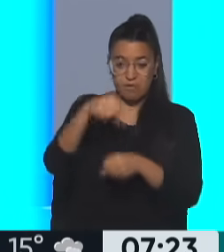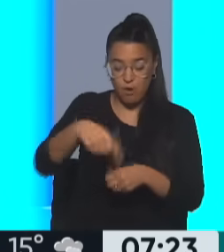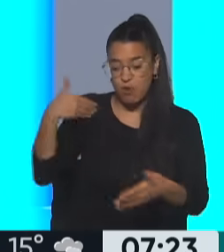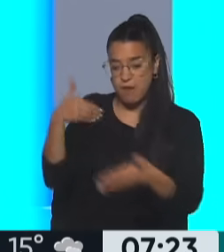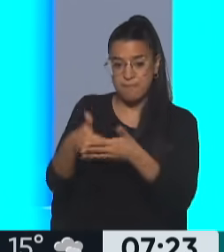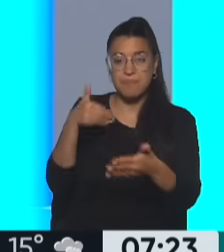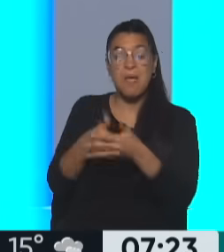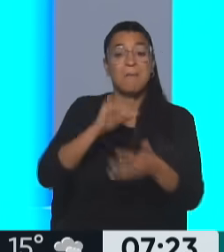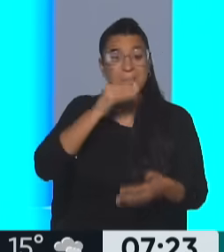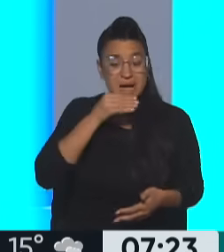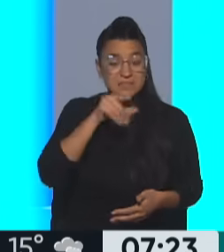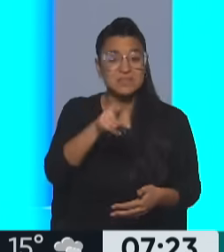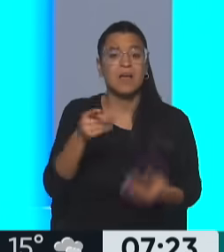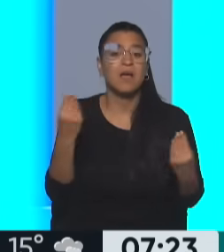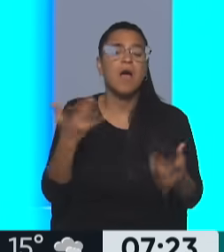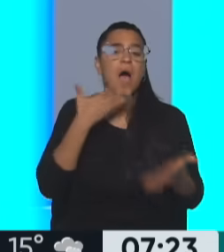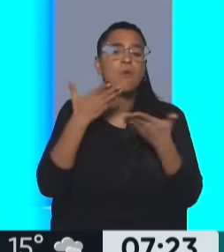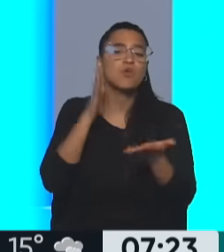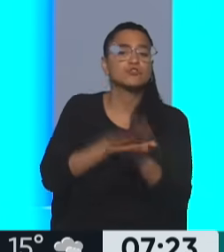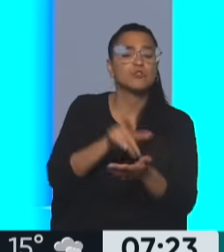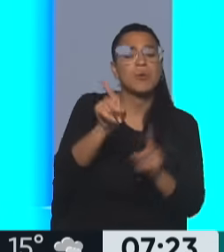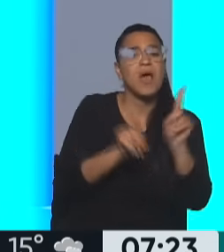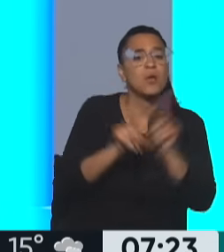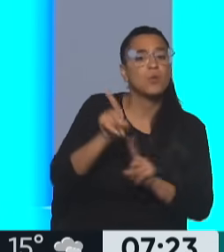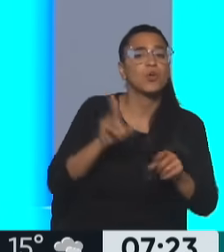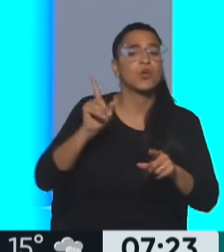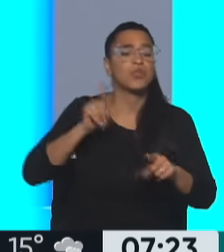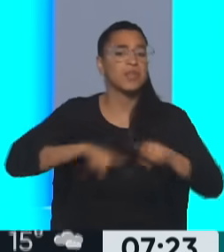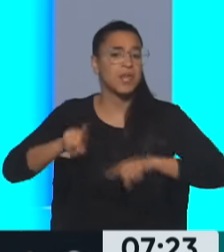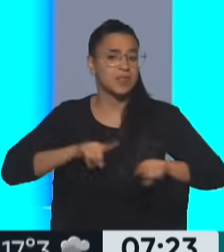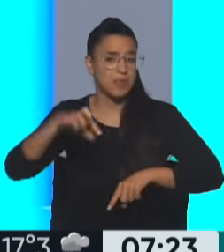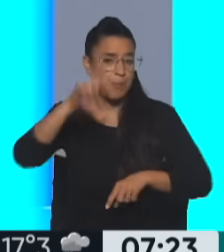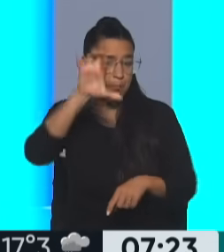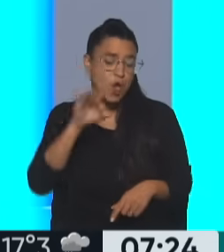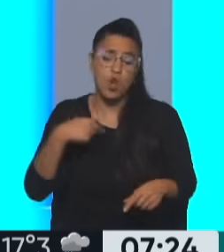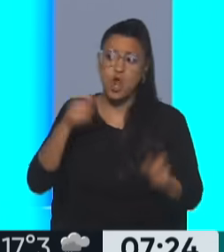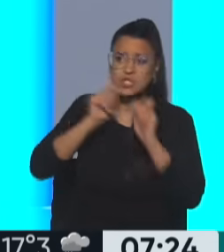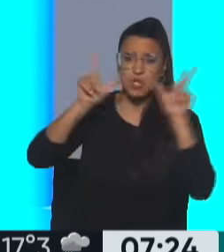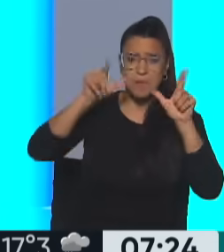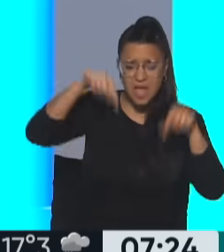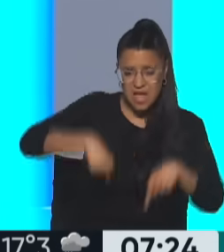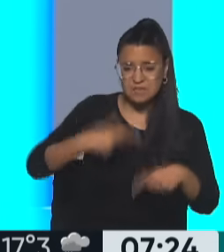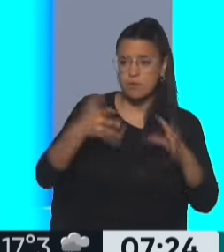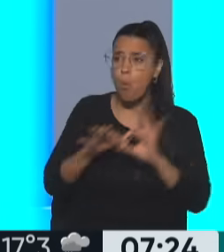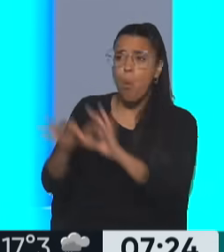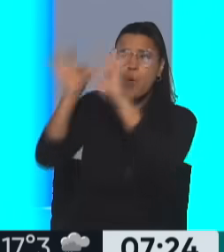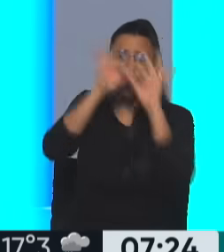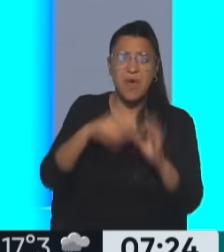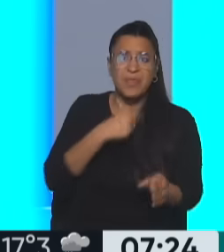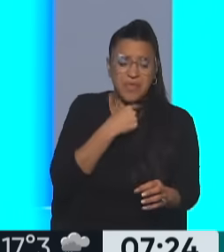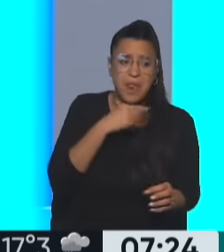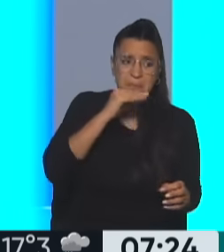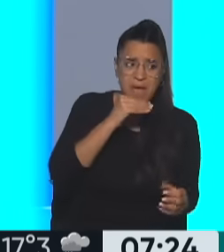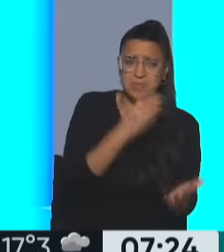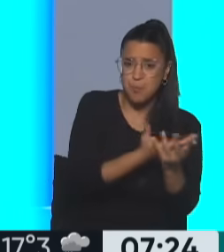ayer, Sergio Massa habló de algunos dirigentes del PRO. Dijo, no se sorprendan si este gobierno de unidad nacional que está proponiendo